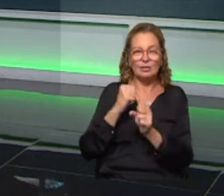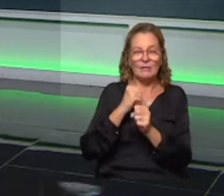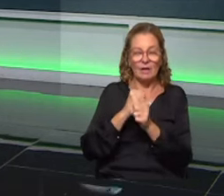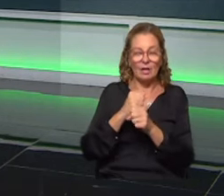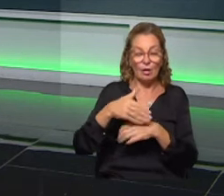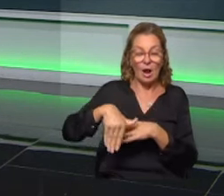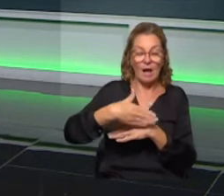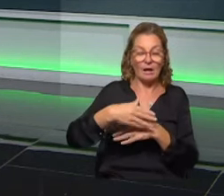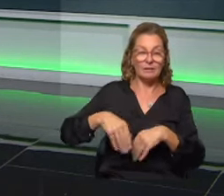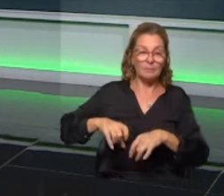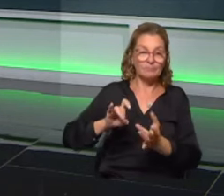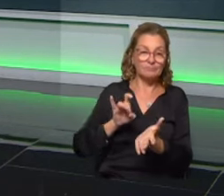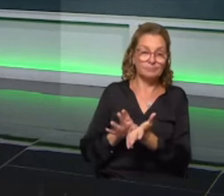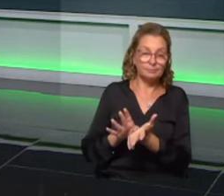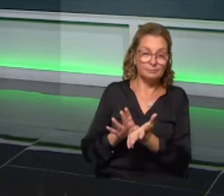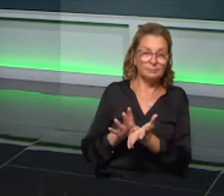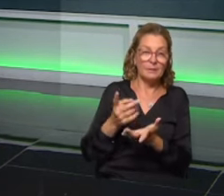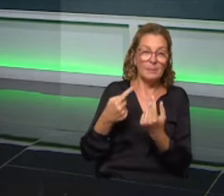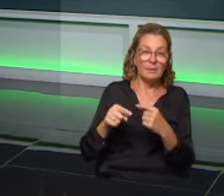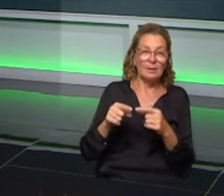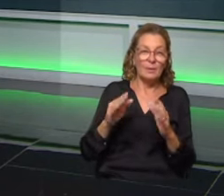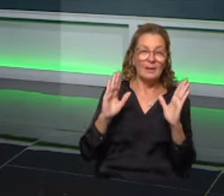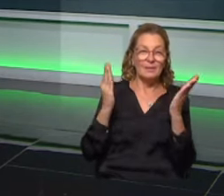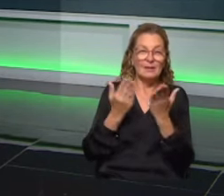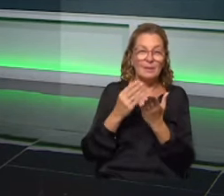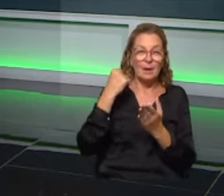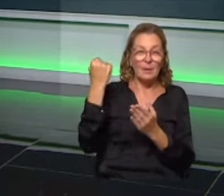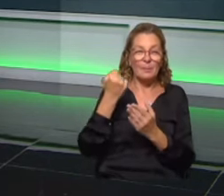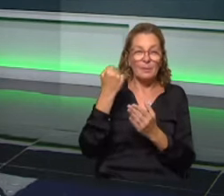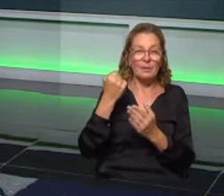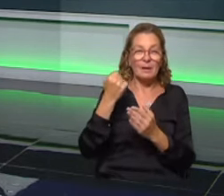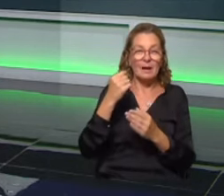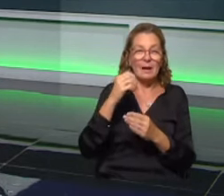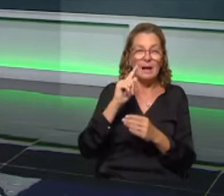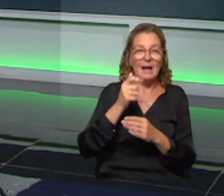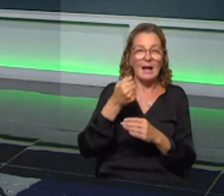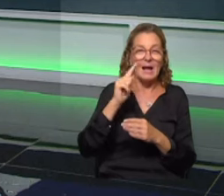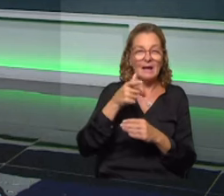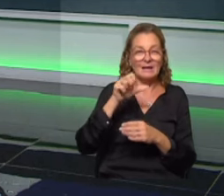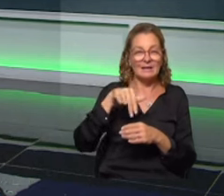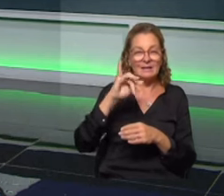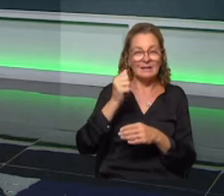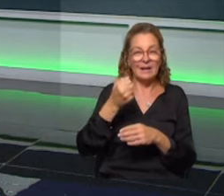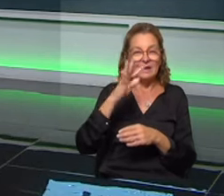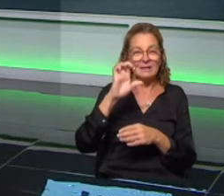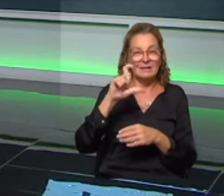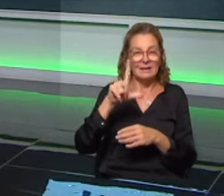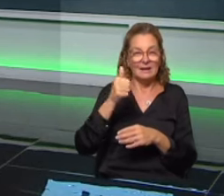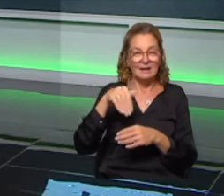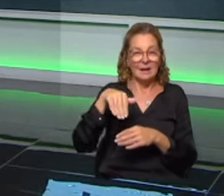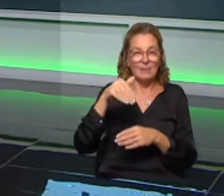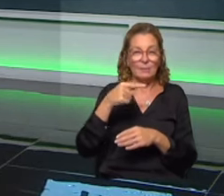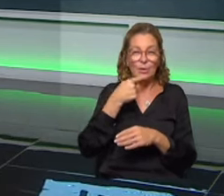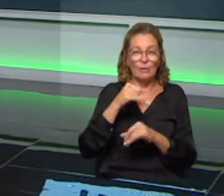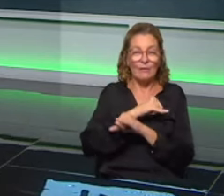en la calle, pero naturalmente que el cierre más importante fue el de la agencia TELAM, que hoy tuvo prácticamente, bueno, su